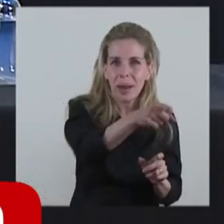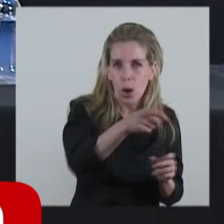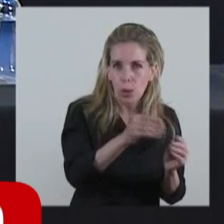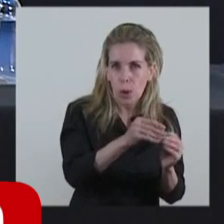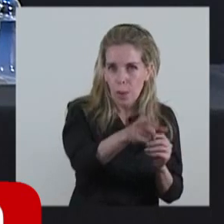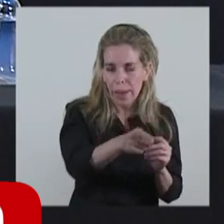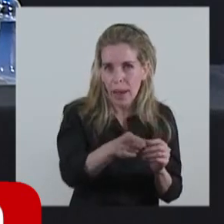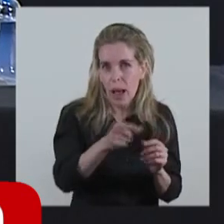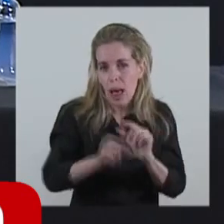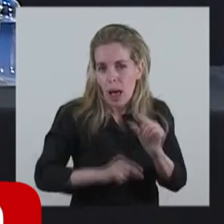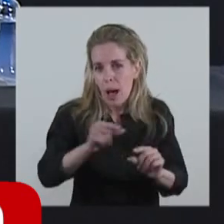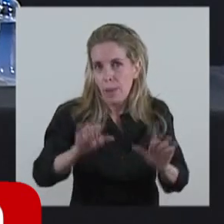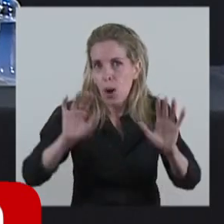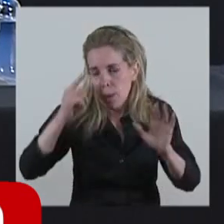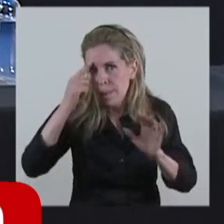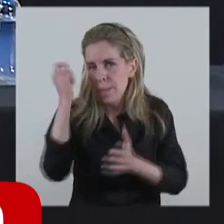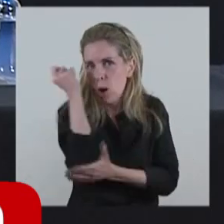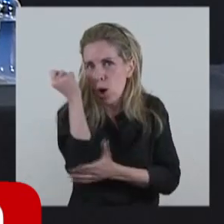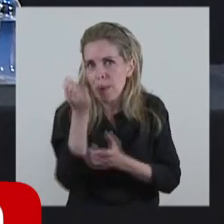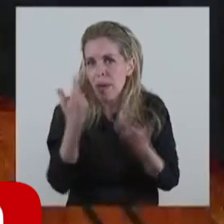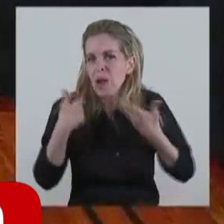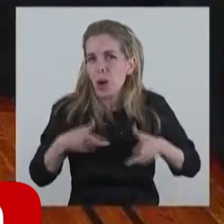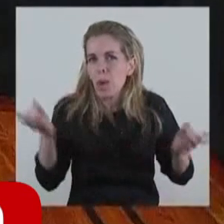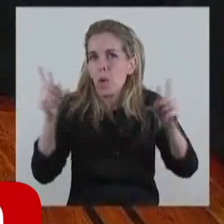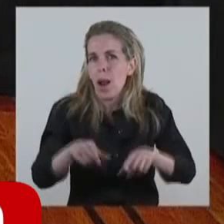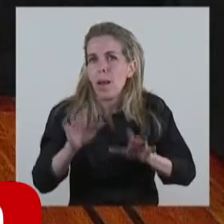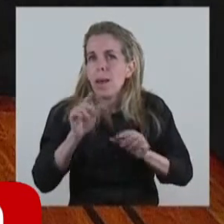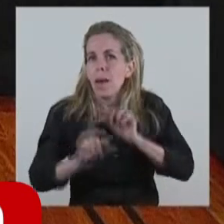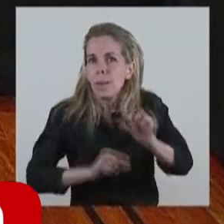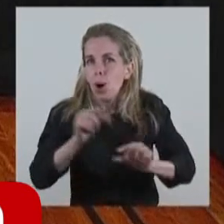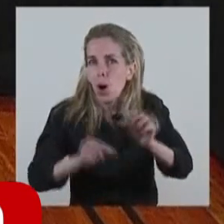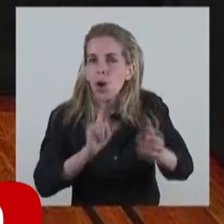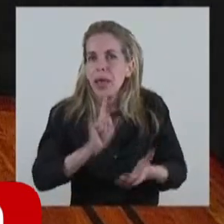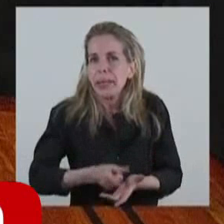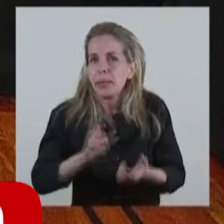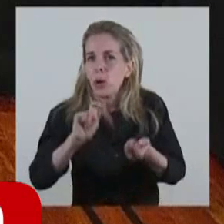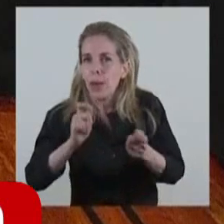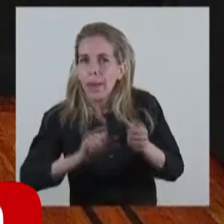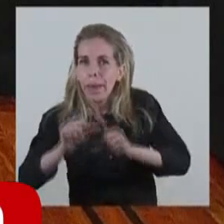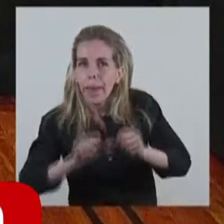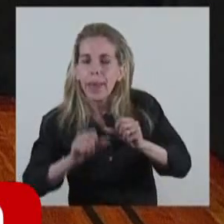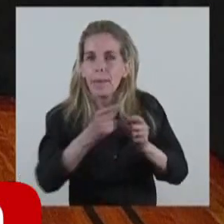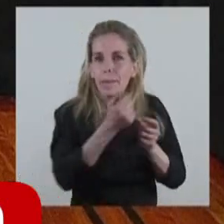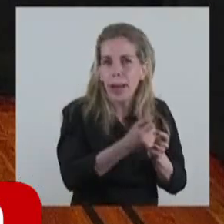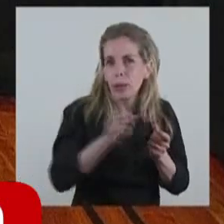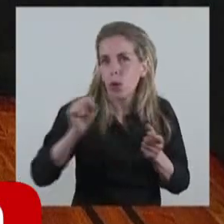compañera, la normalización de las regulaciones de la cuenta de